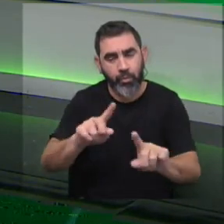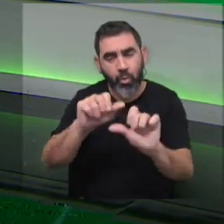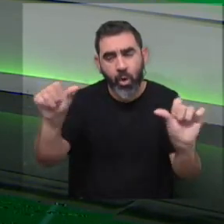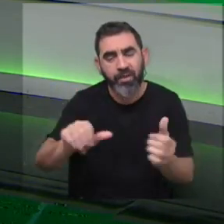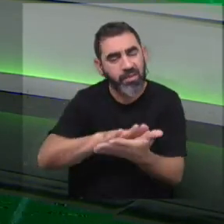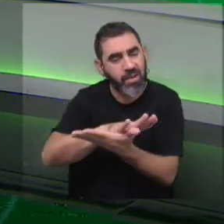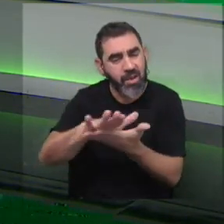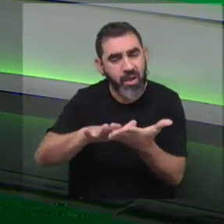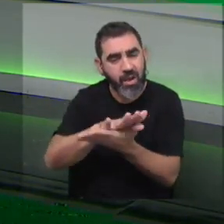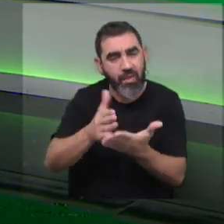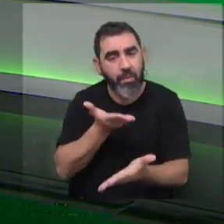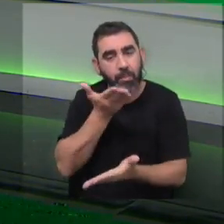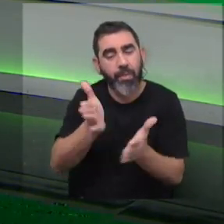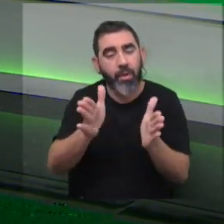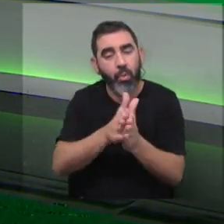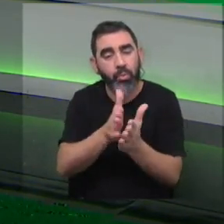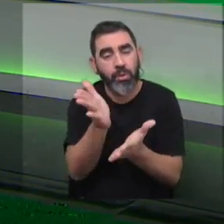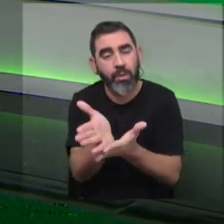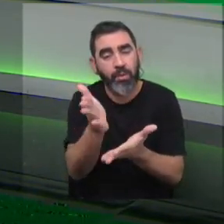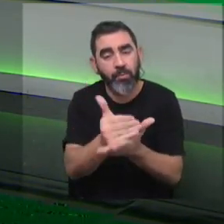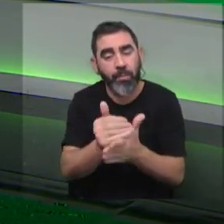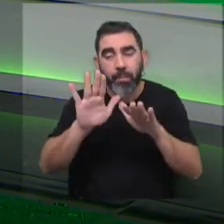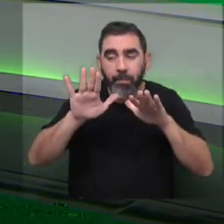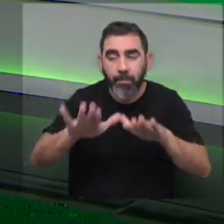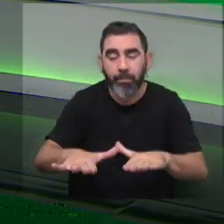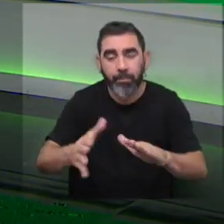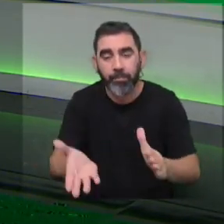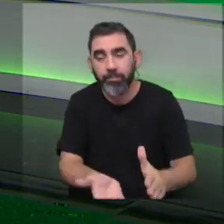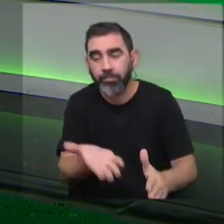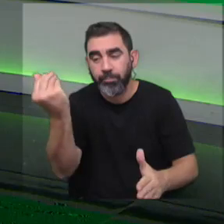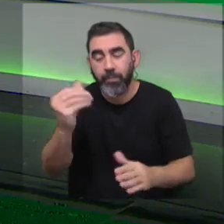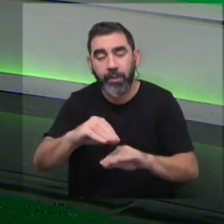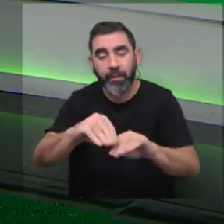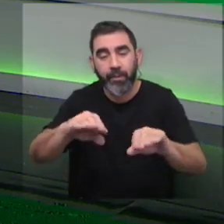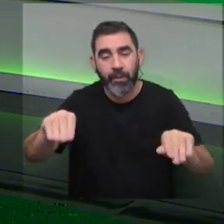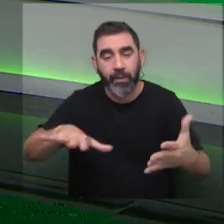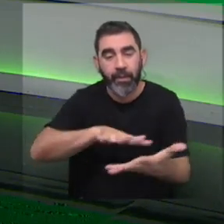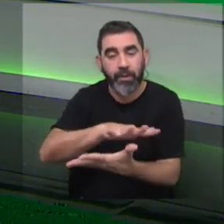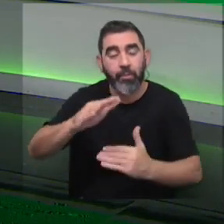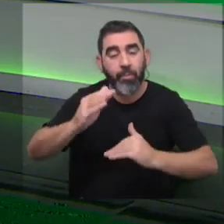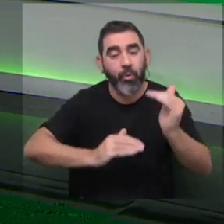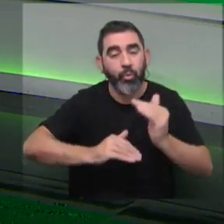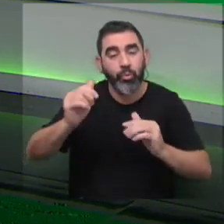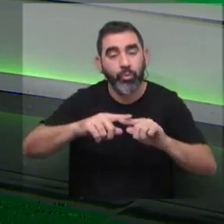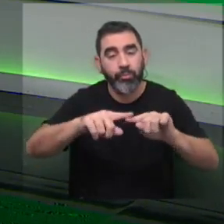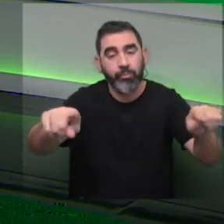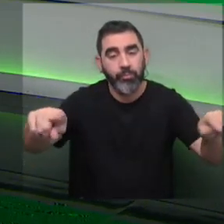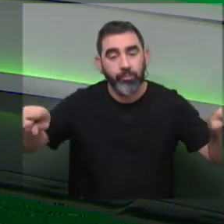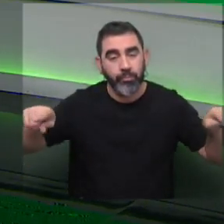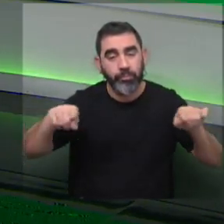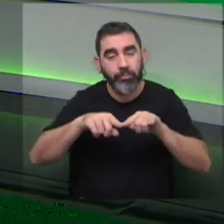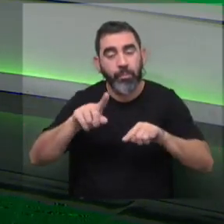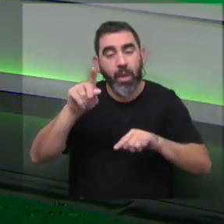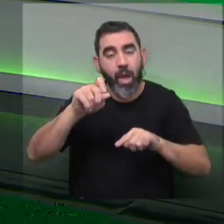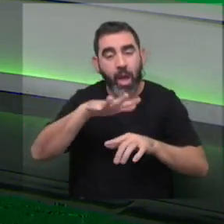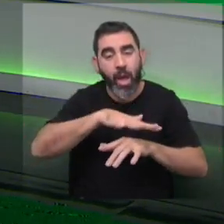cautelares solicitadas por la junta departamental para frenar las expropiaciones en la zona para la construcción del polder para la para